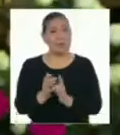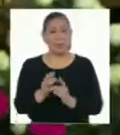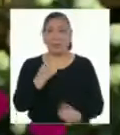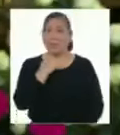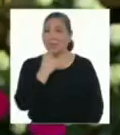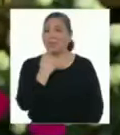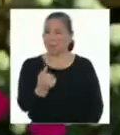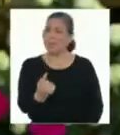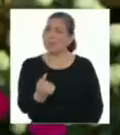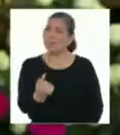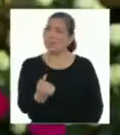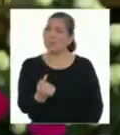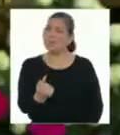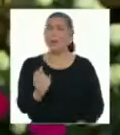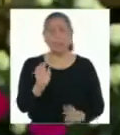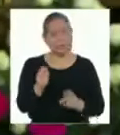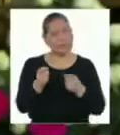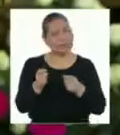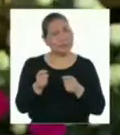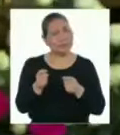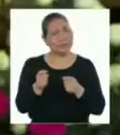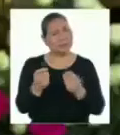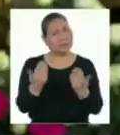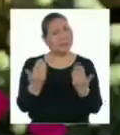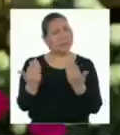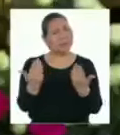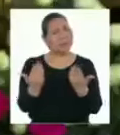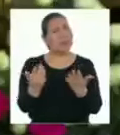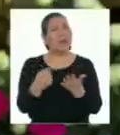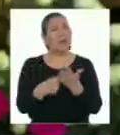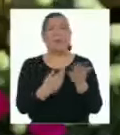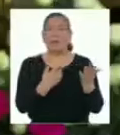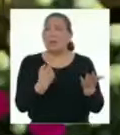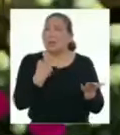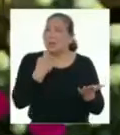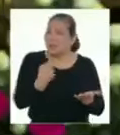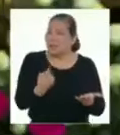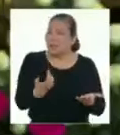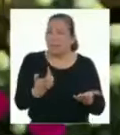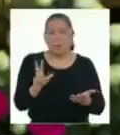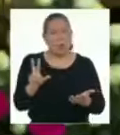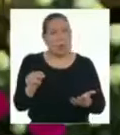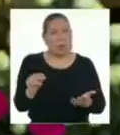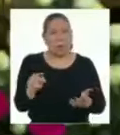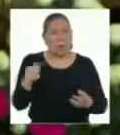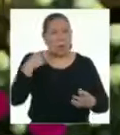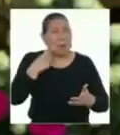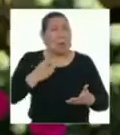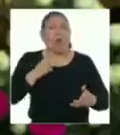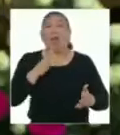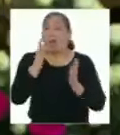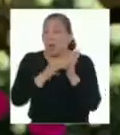responde con una palabra de exigente y simultáneamente de esperanza. No habla de venganza